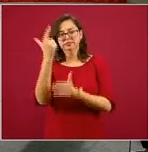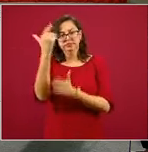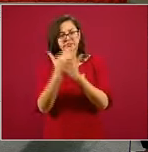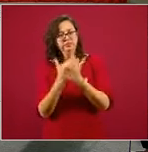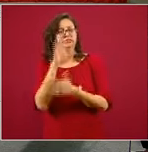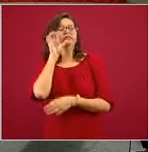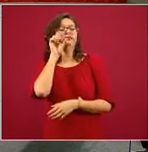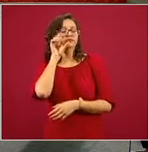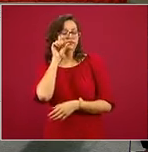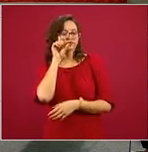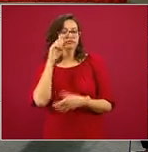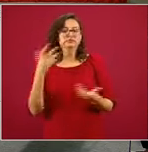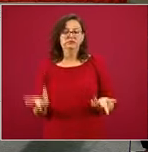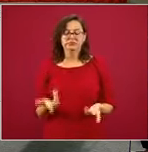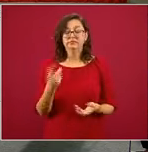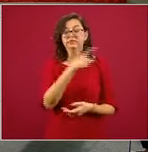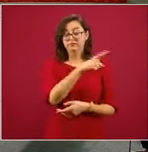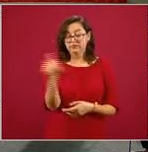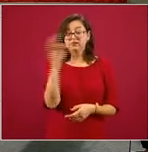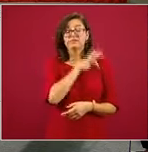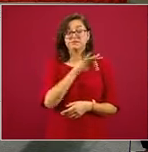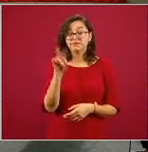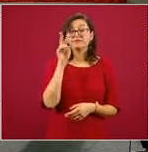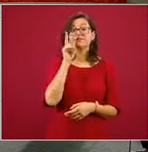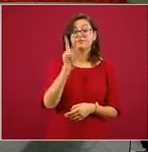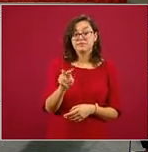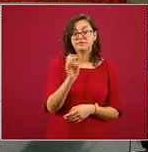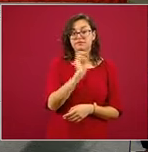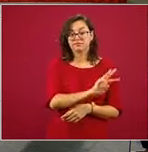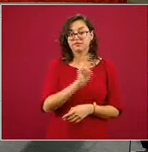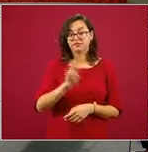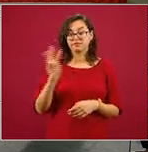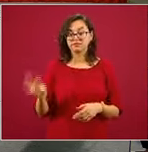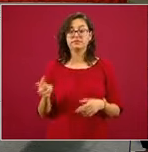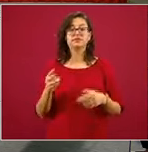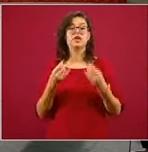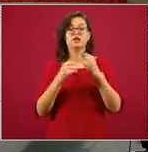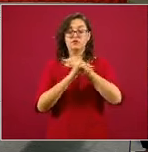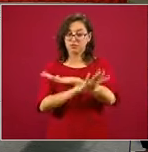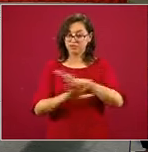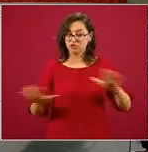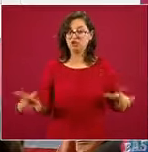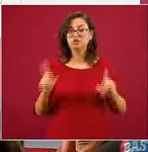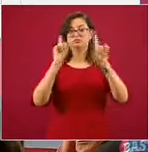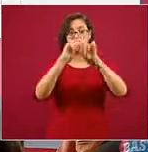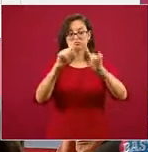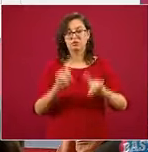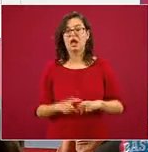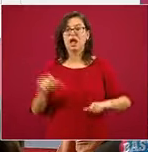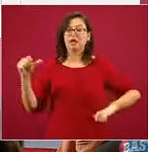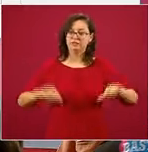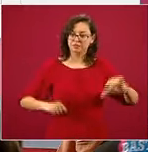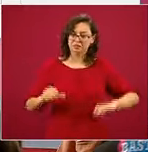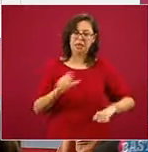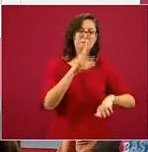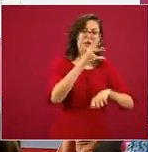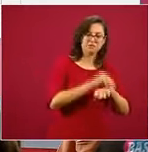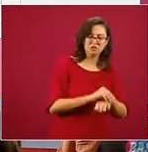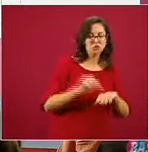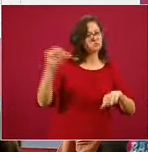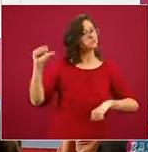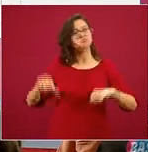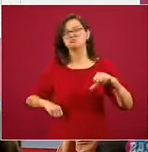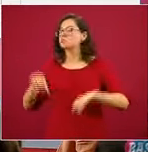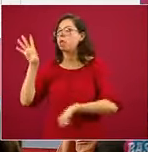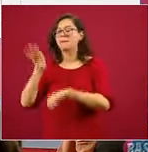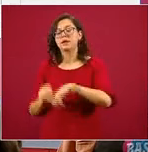naranja, e invitamos a consultar las diferentes páginas oficiales para que vean la información y las actividades que en su momento se pueden llevar a cabo